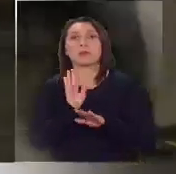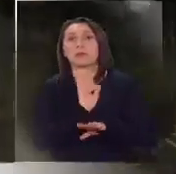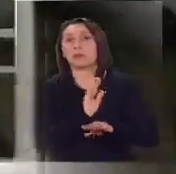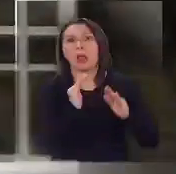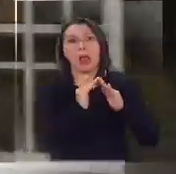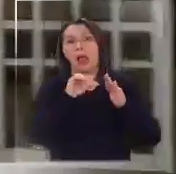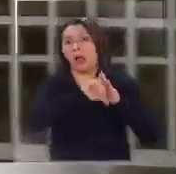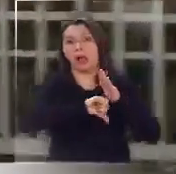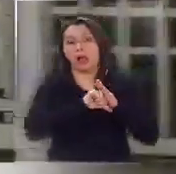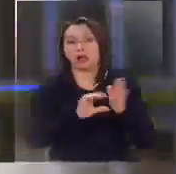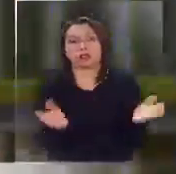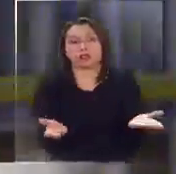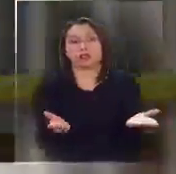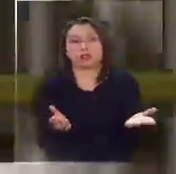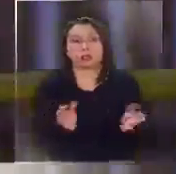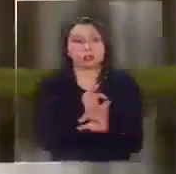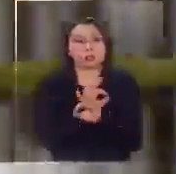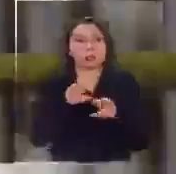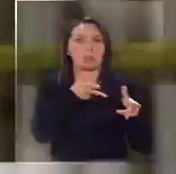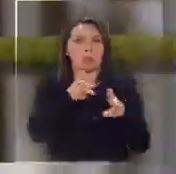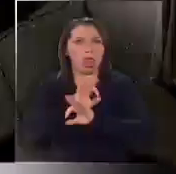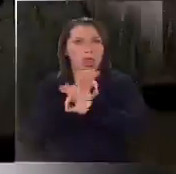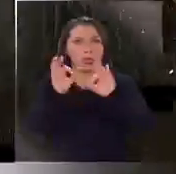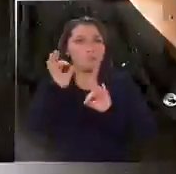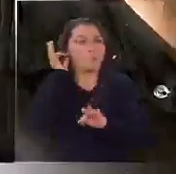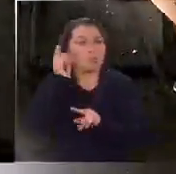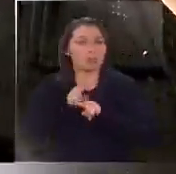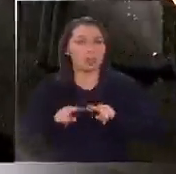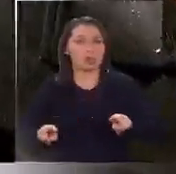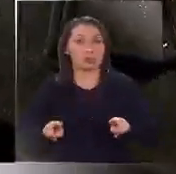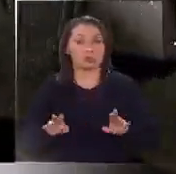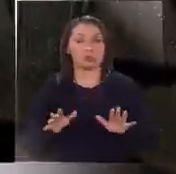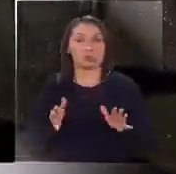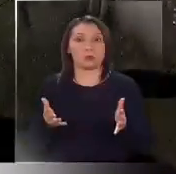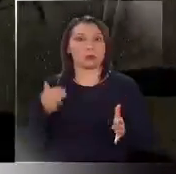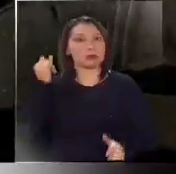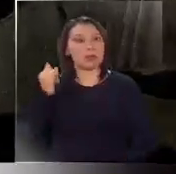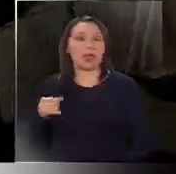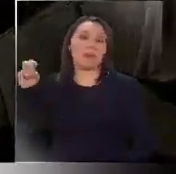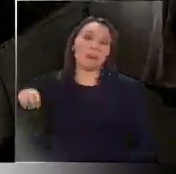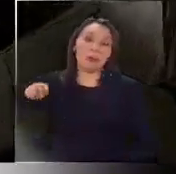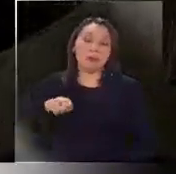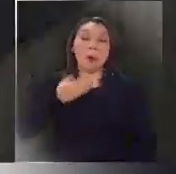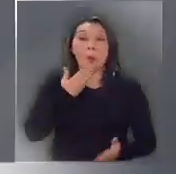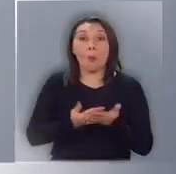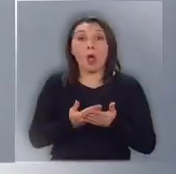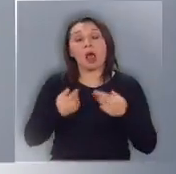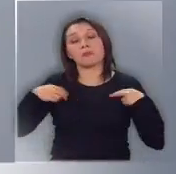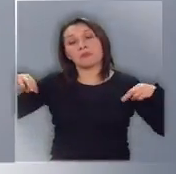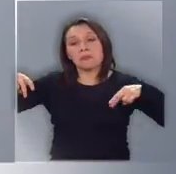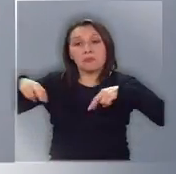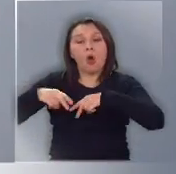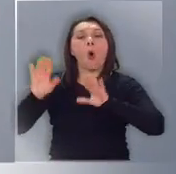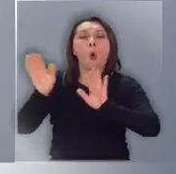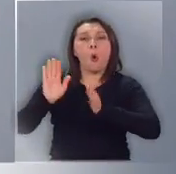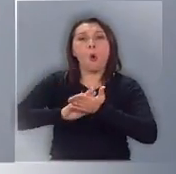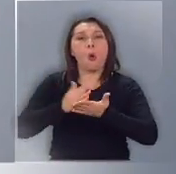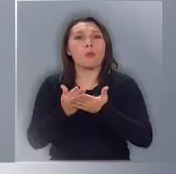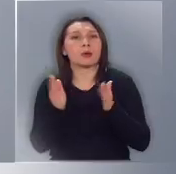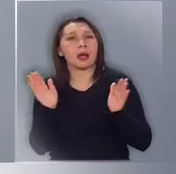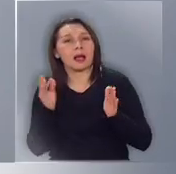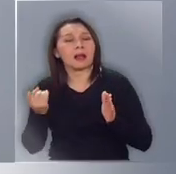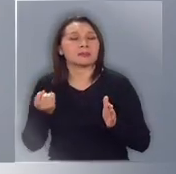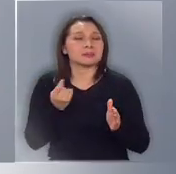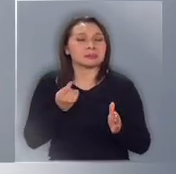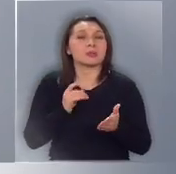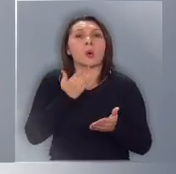casa. No molestaba a nadie, tranquila. Ella pasaba siempre por aquí. Yo cuando venía me decía, hola Angelita, ¿cómo